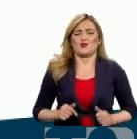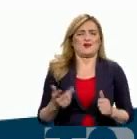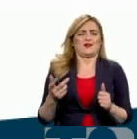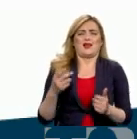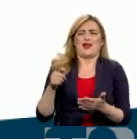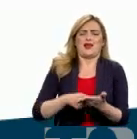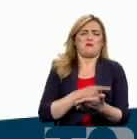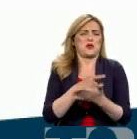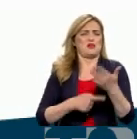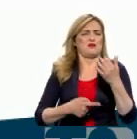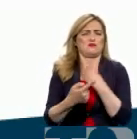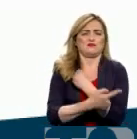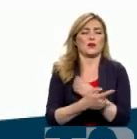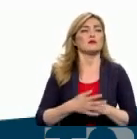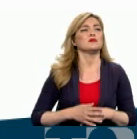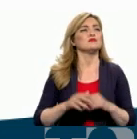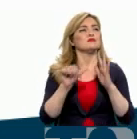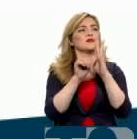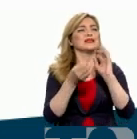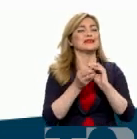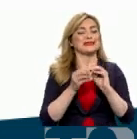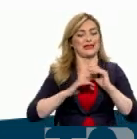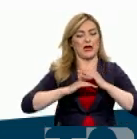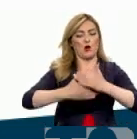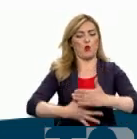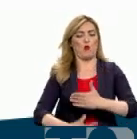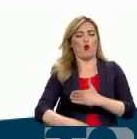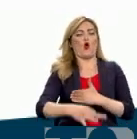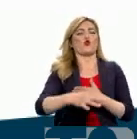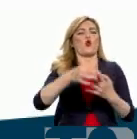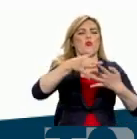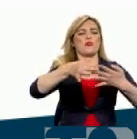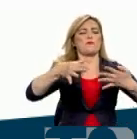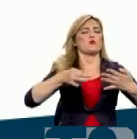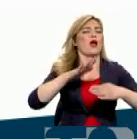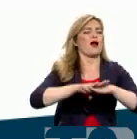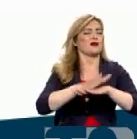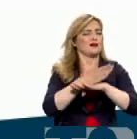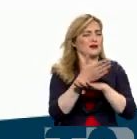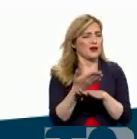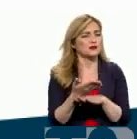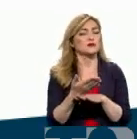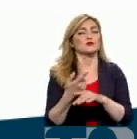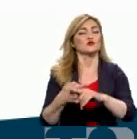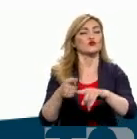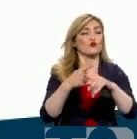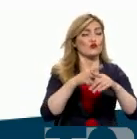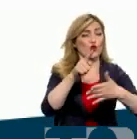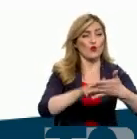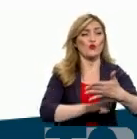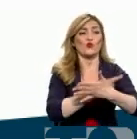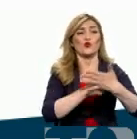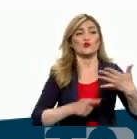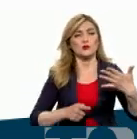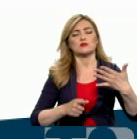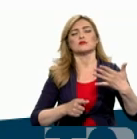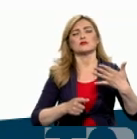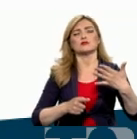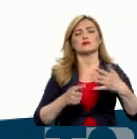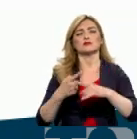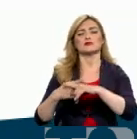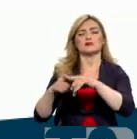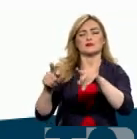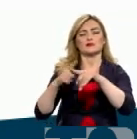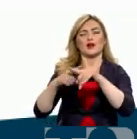que serán consideradas emergencias los abortos de cualquier tipo y por cualquier causa aparente. Se prohíbe a los establecimientos